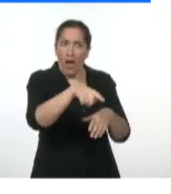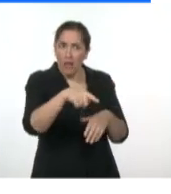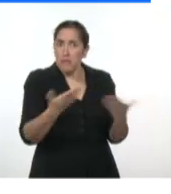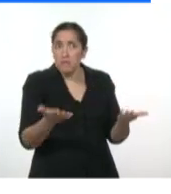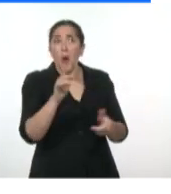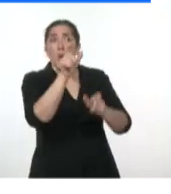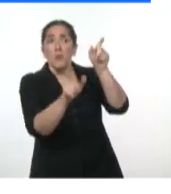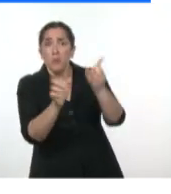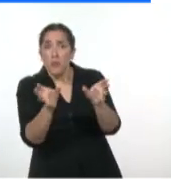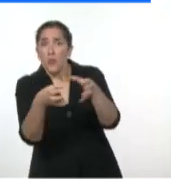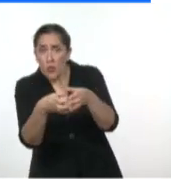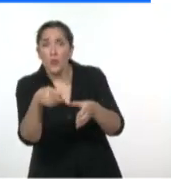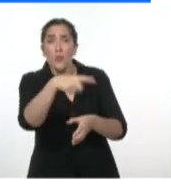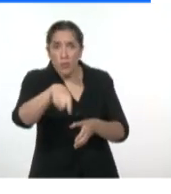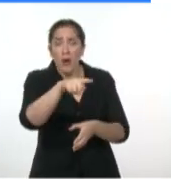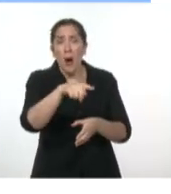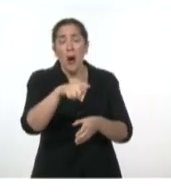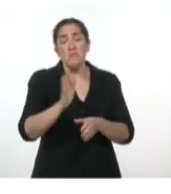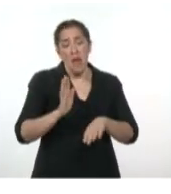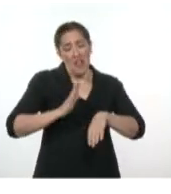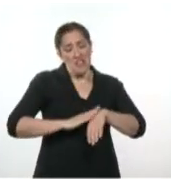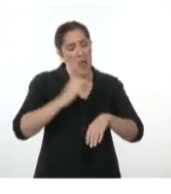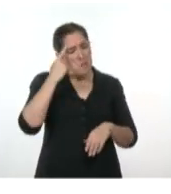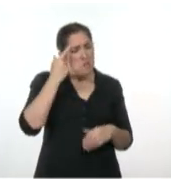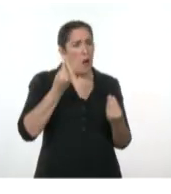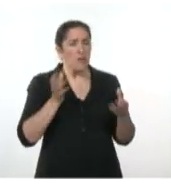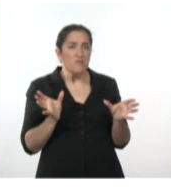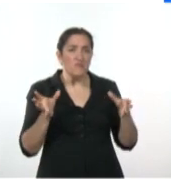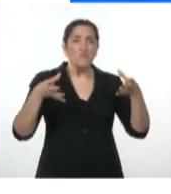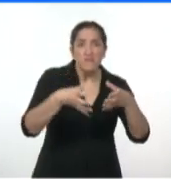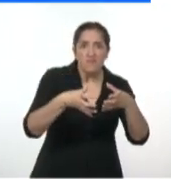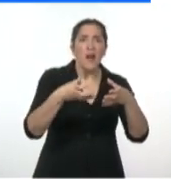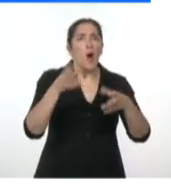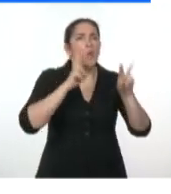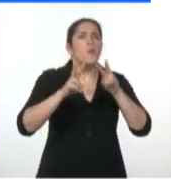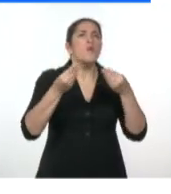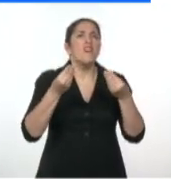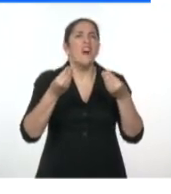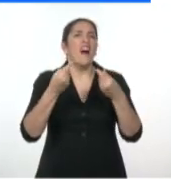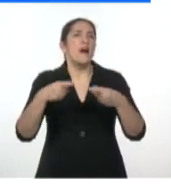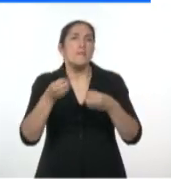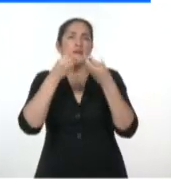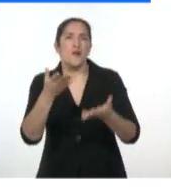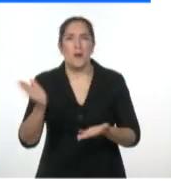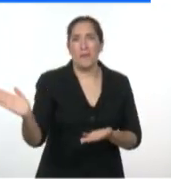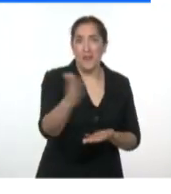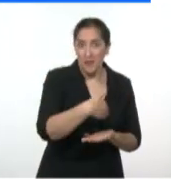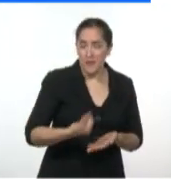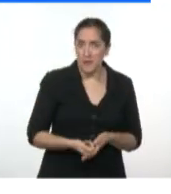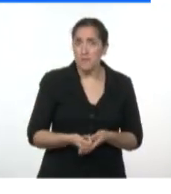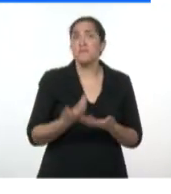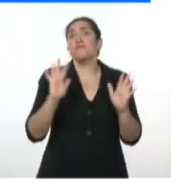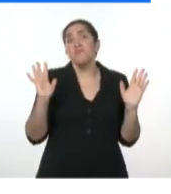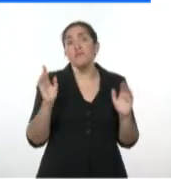de personas que dedique parte de su tiempo a hacer cosas en beneficio de todos. También es probable que, cada